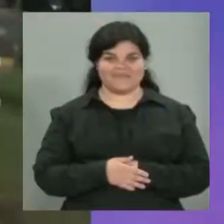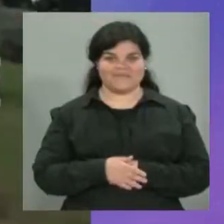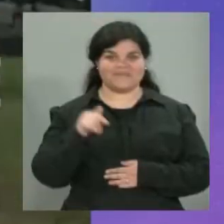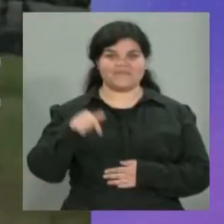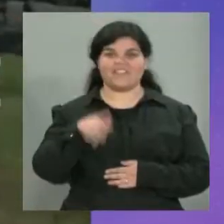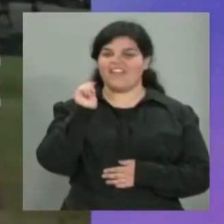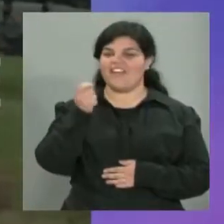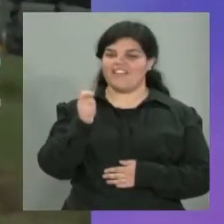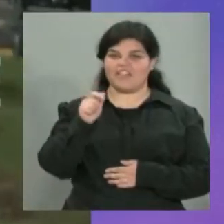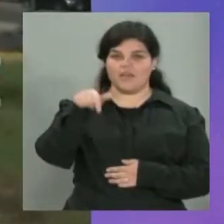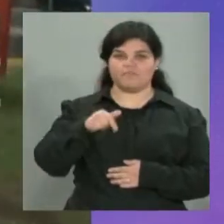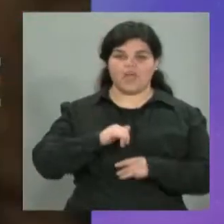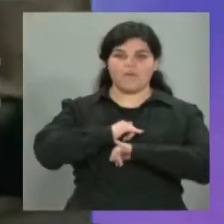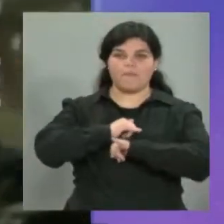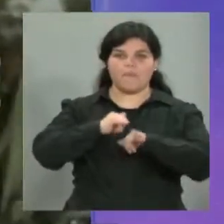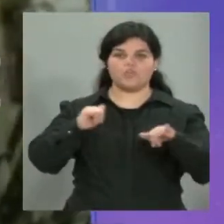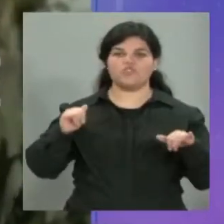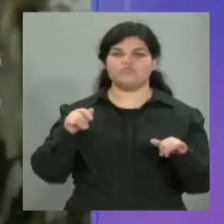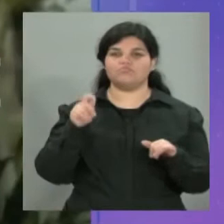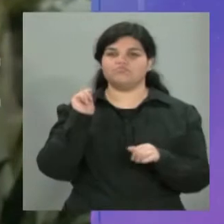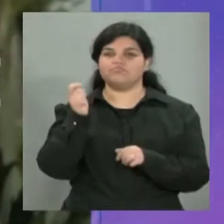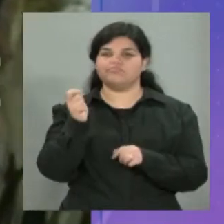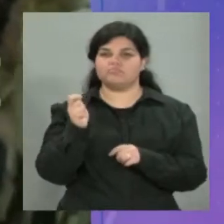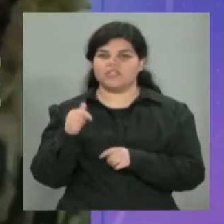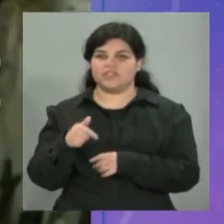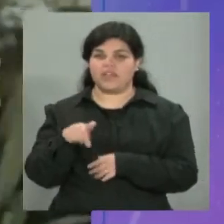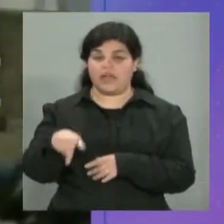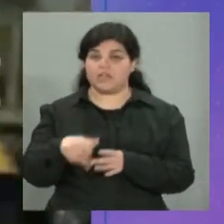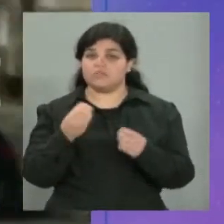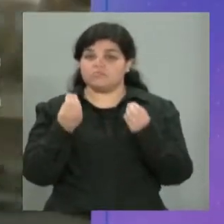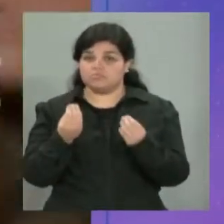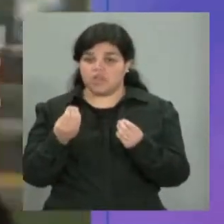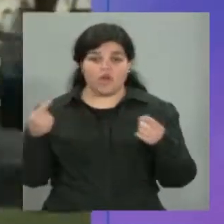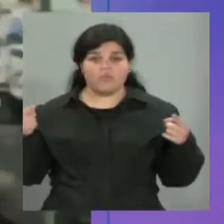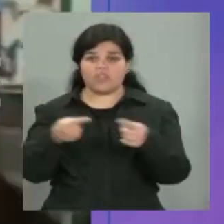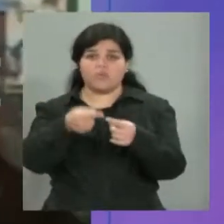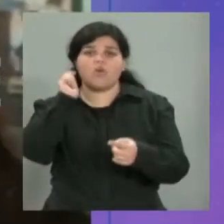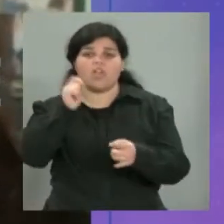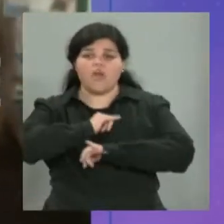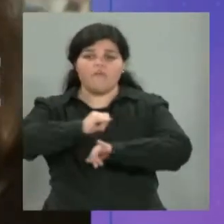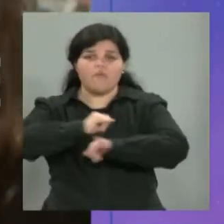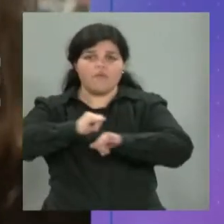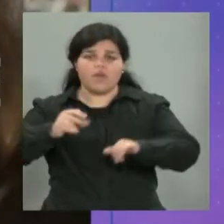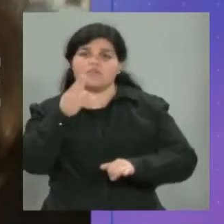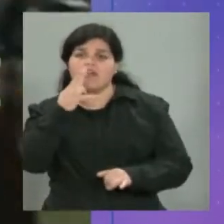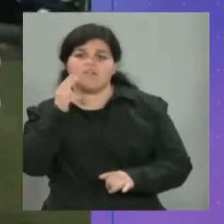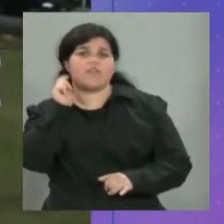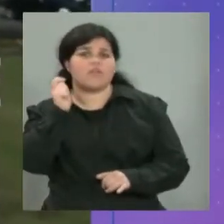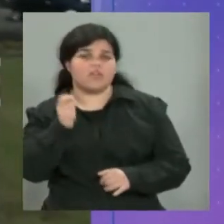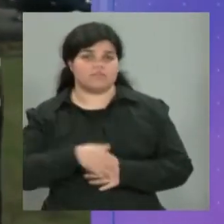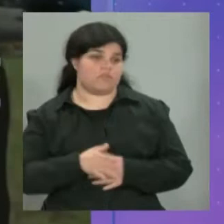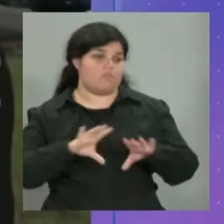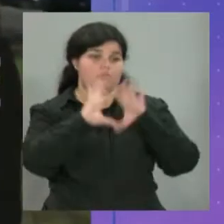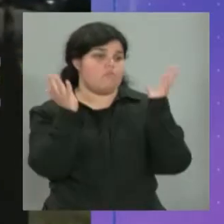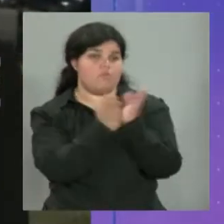¿A quién está dirigido el marketing de las marcas de cigarrillo? ¿A quiénes apuntan? Bueno, el marketing de cigarrillos en Argentina y en todo el